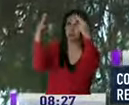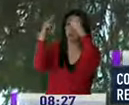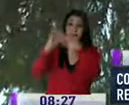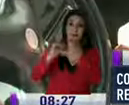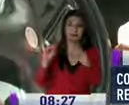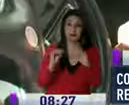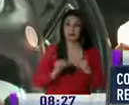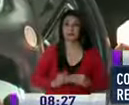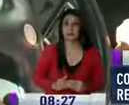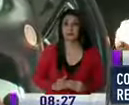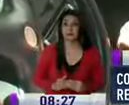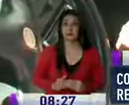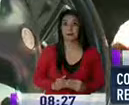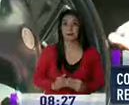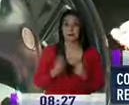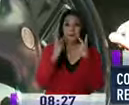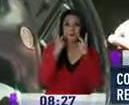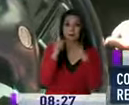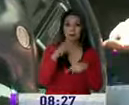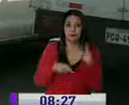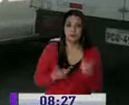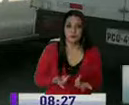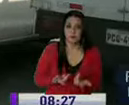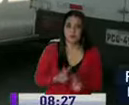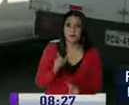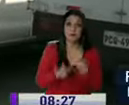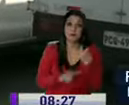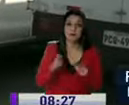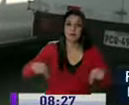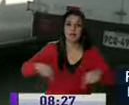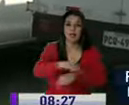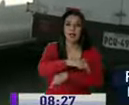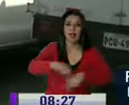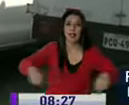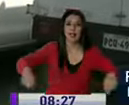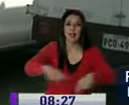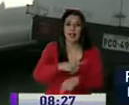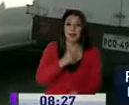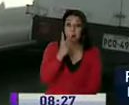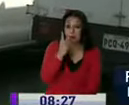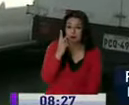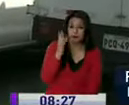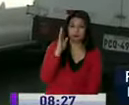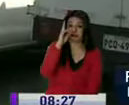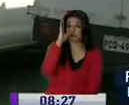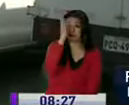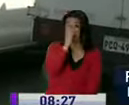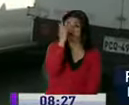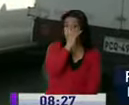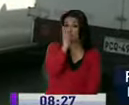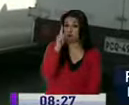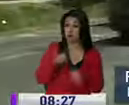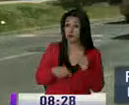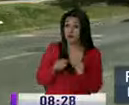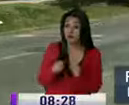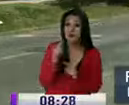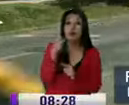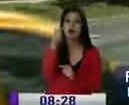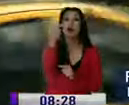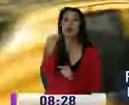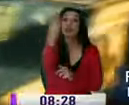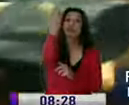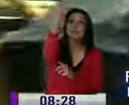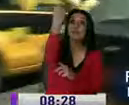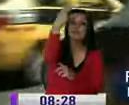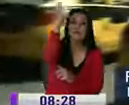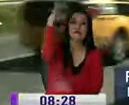mucho tiempo. No se puede ver y no se ve y la gente se cruza, y uno tampoco se puede ver y los de